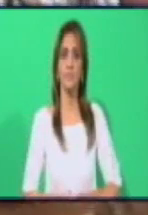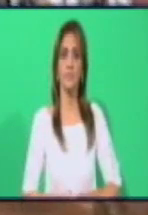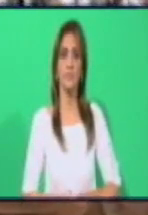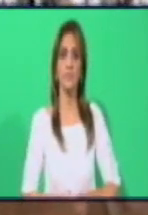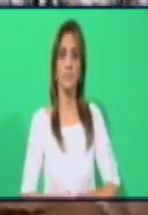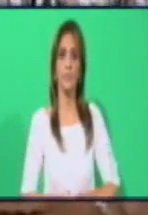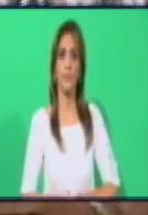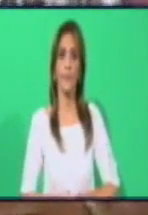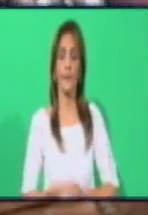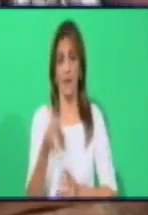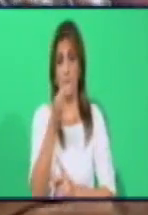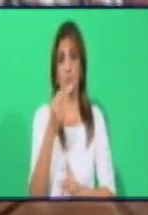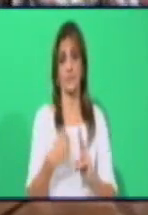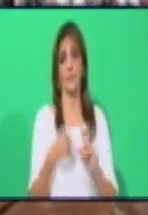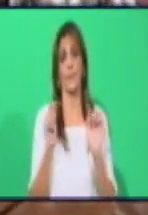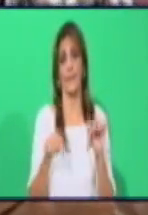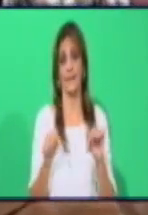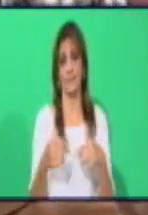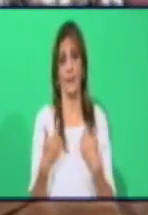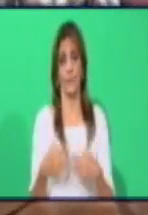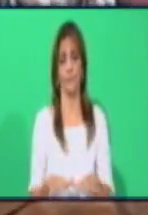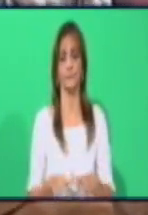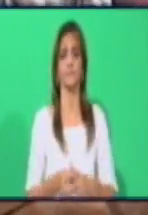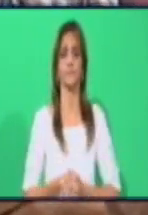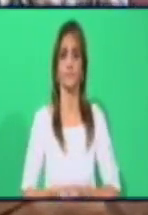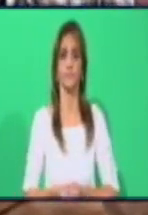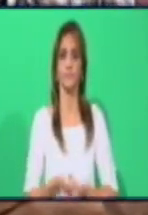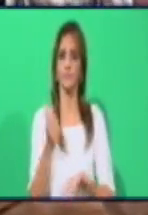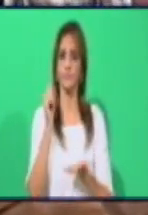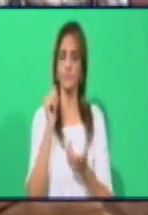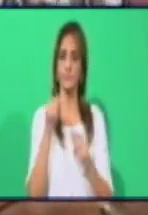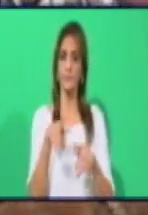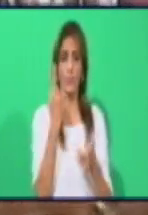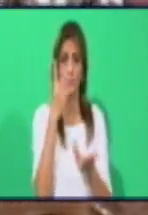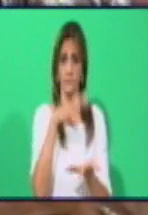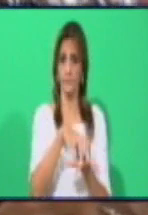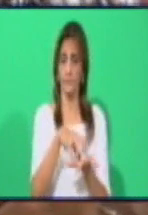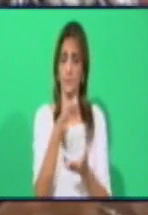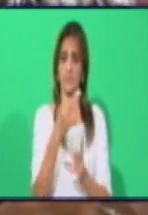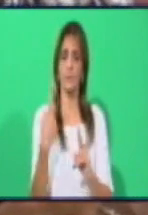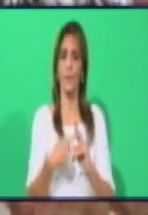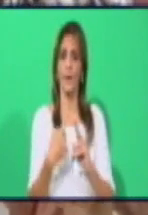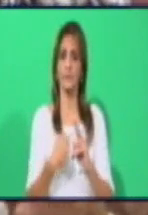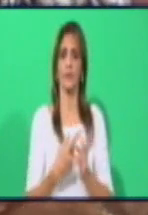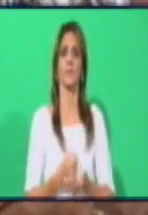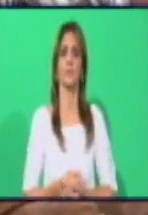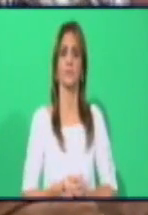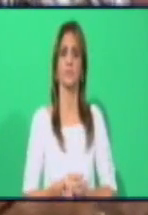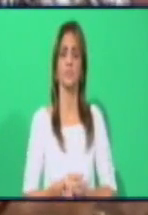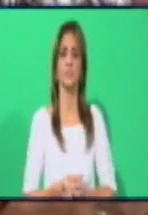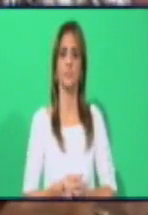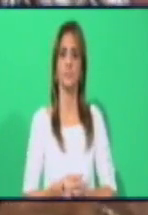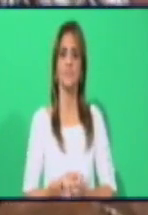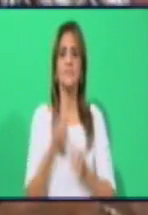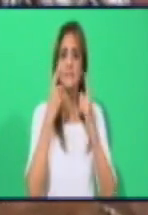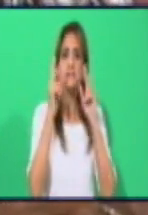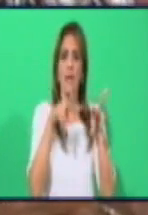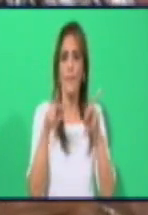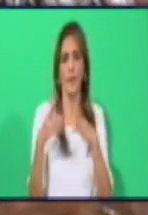En el caso de Bayamo, en el Centro Recreativo Cultural Bayán, se detectan varios productos de